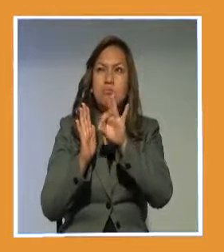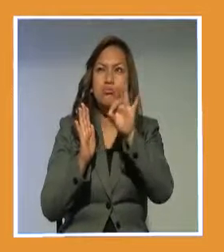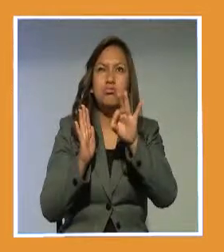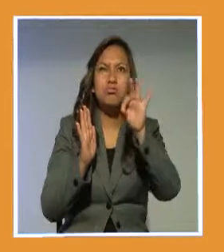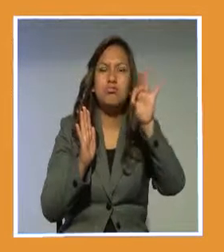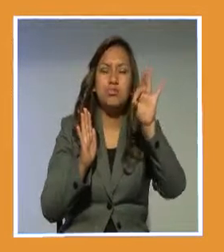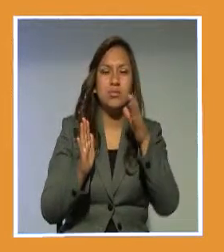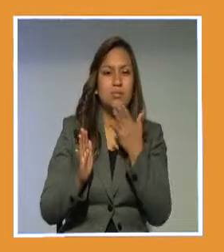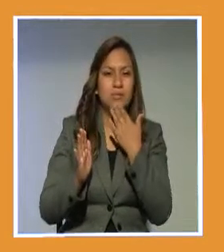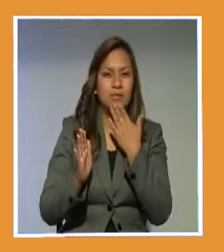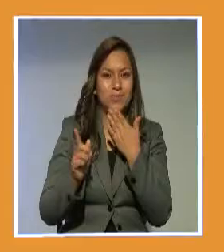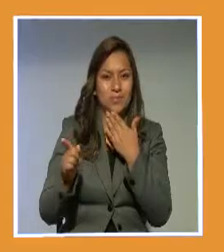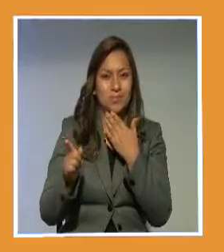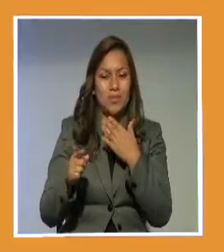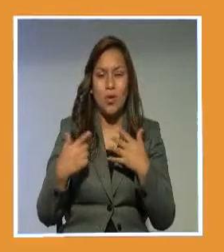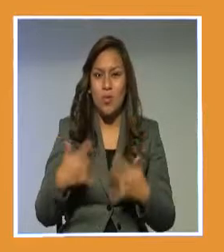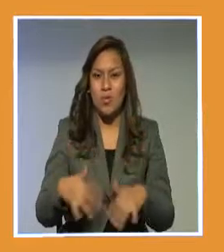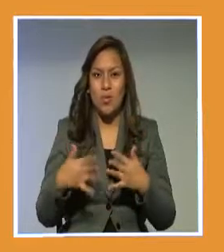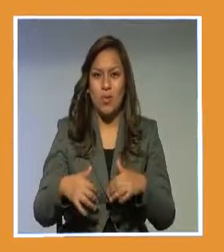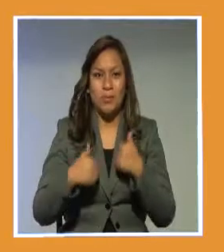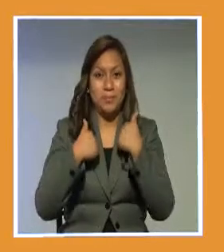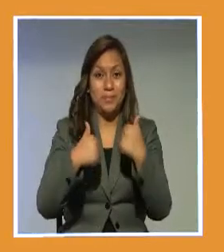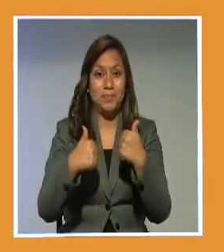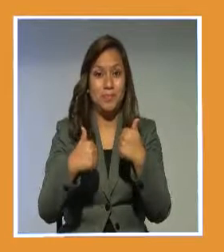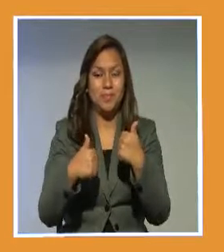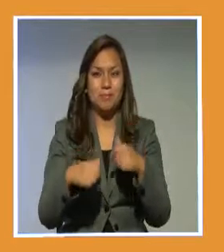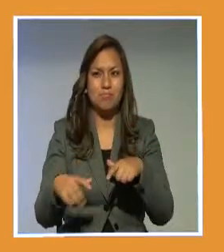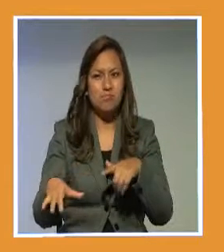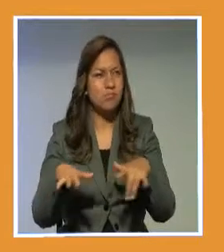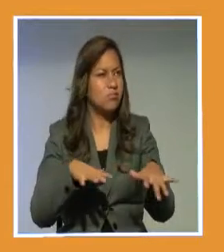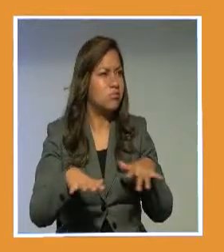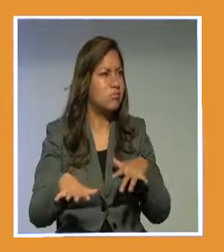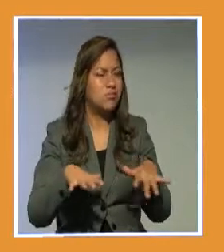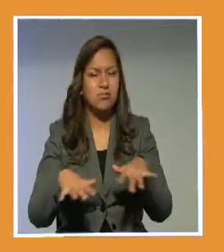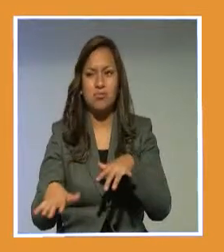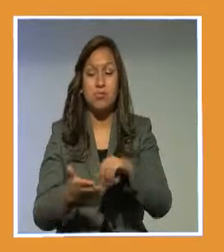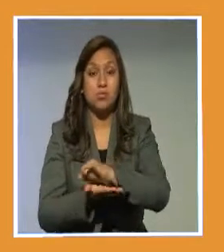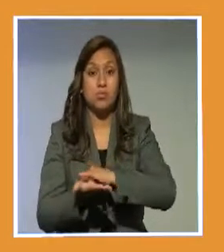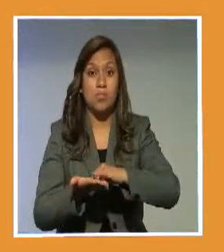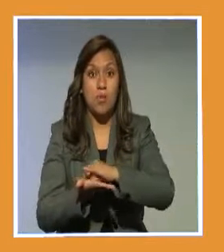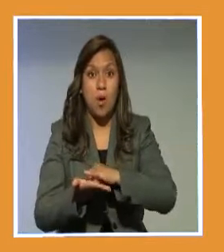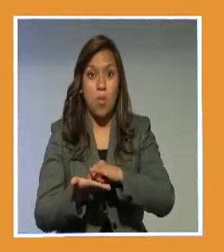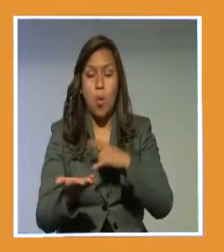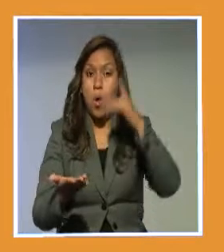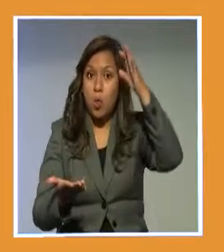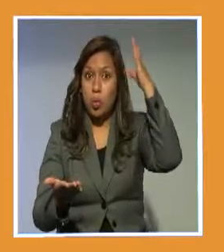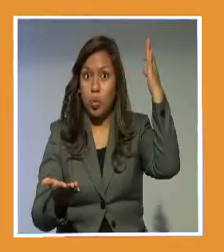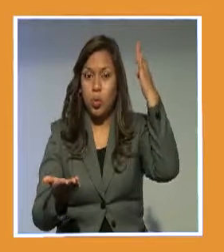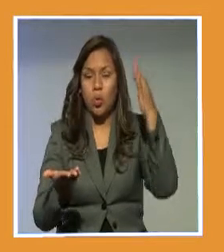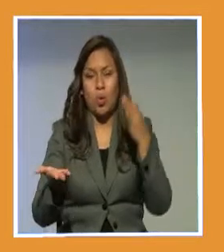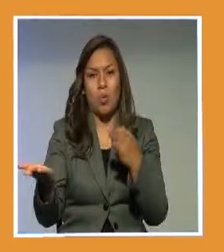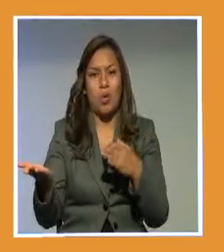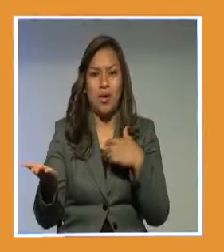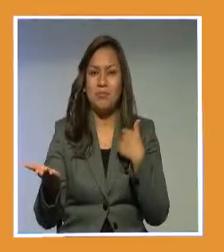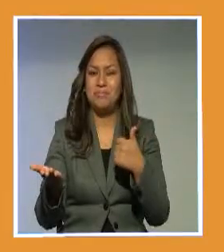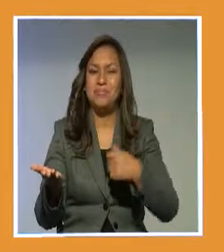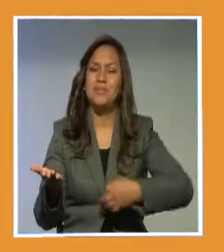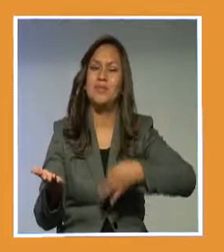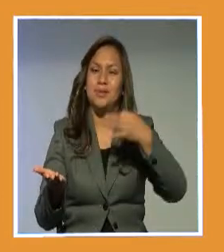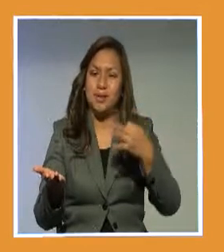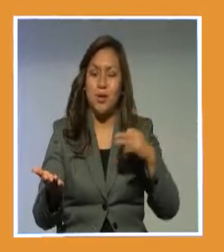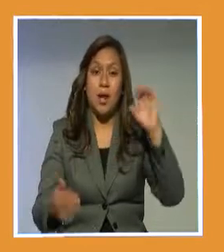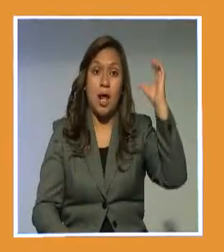Pero estamos seguros que como se vivió realmente un gran movimiento aquí en Imbabura y en Carchi, sin duda alguna habrá sido el movimiento en la